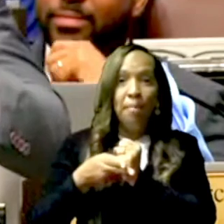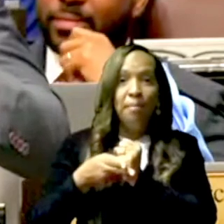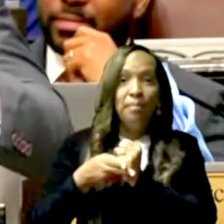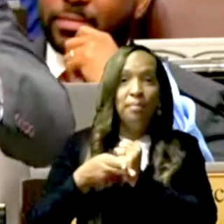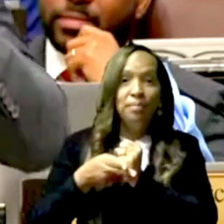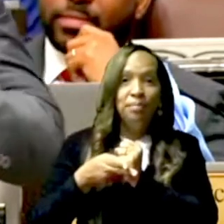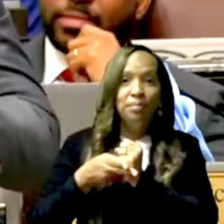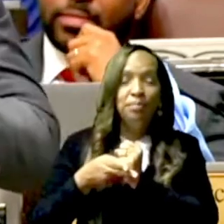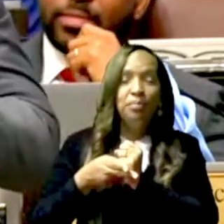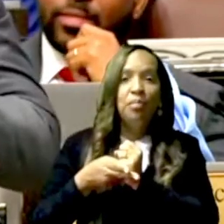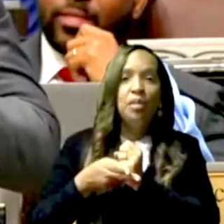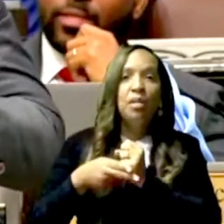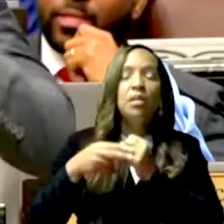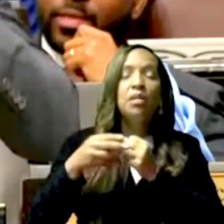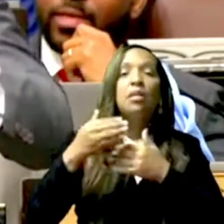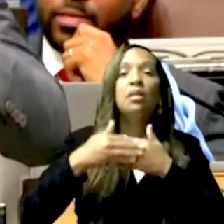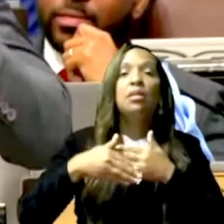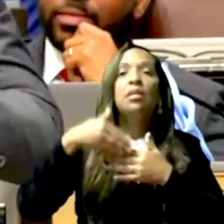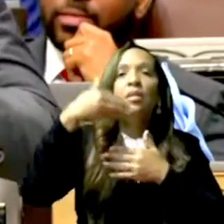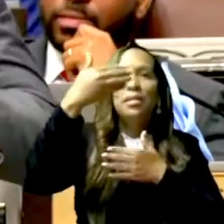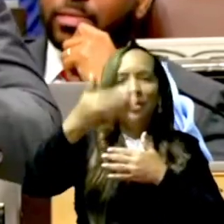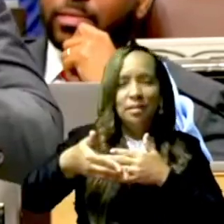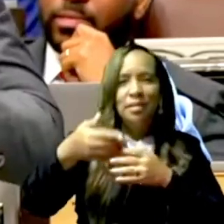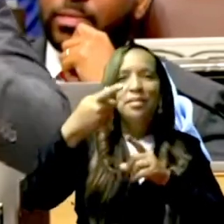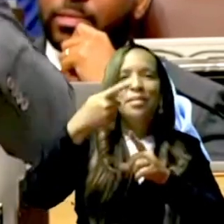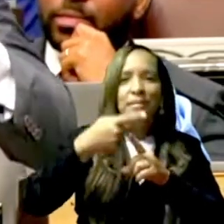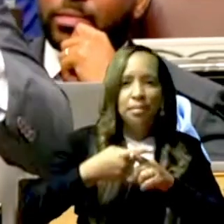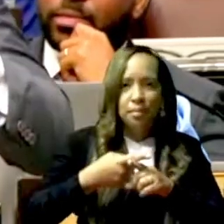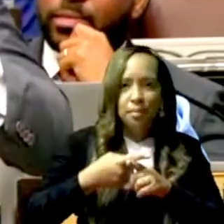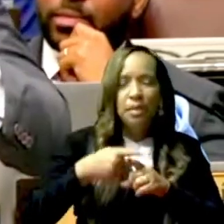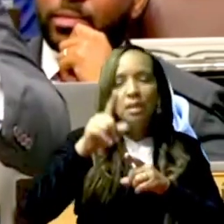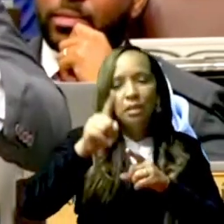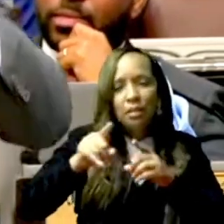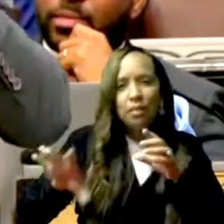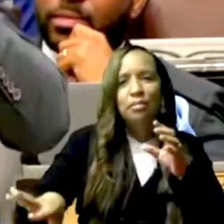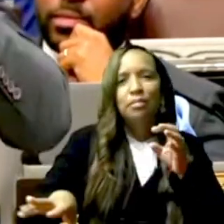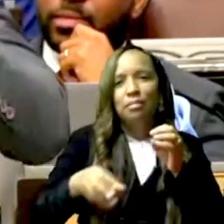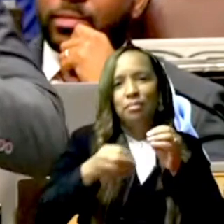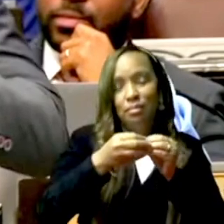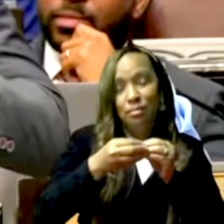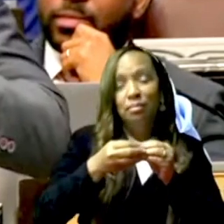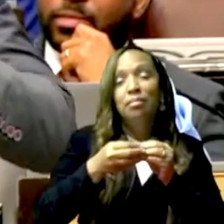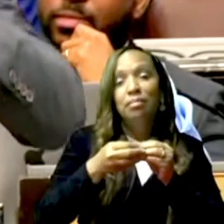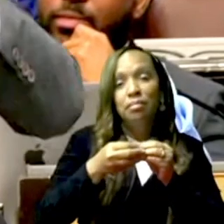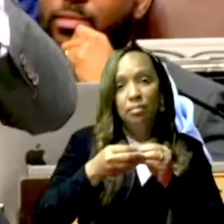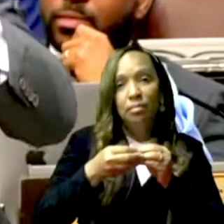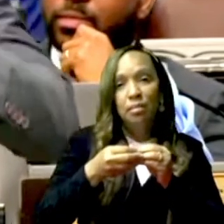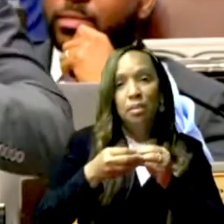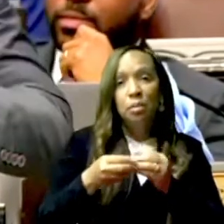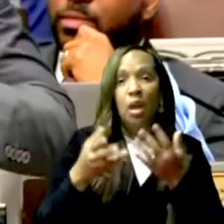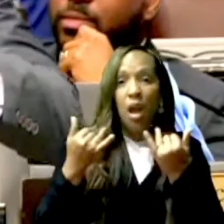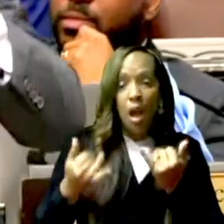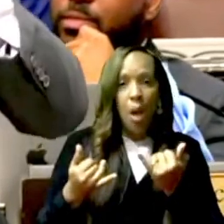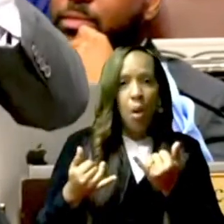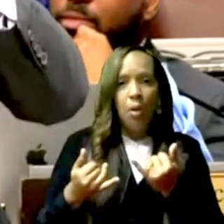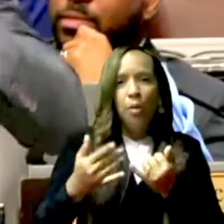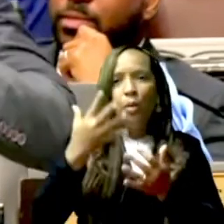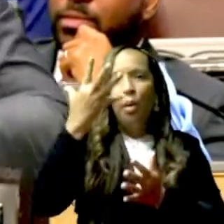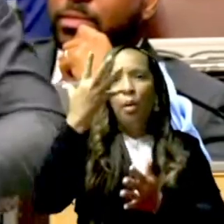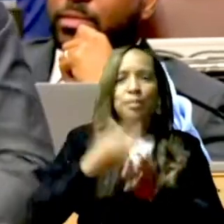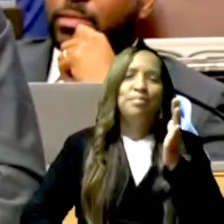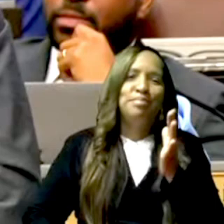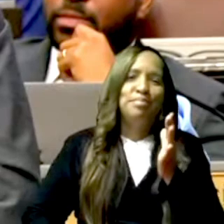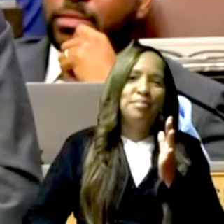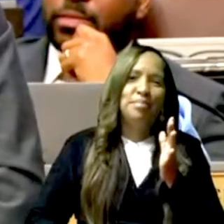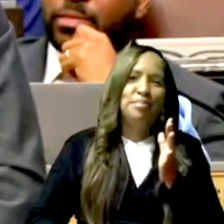mes normal como si tú lo estuvieras consumiendo. Con esto pretendo de que realmente esa situación no se dé